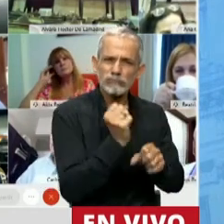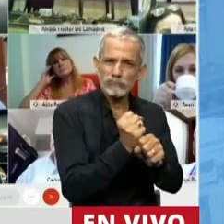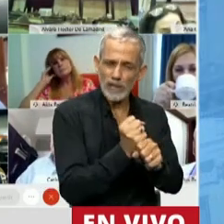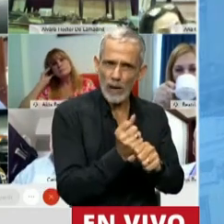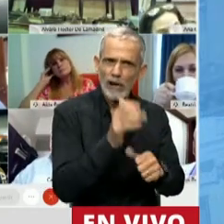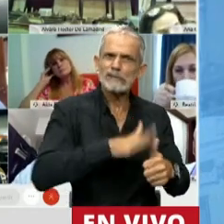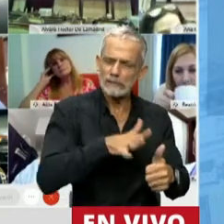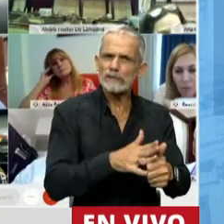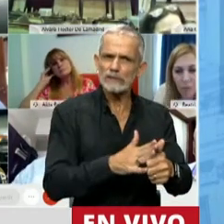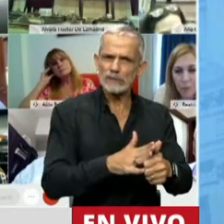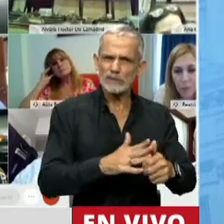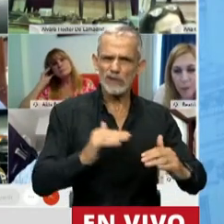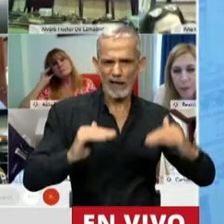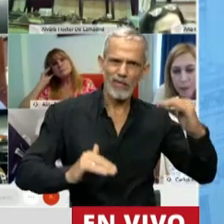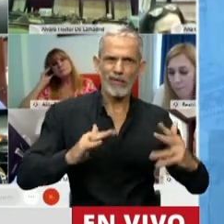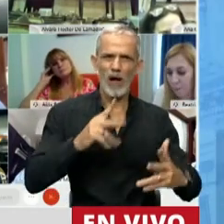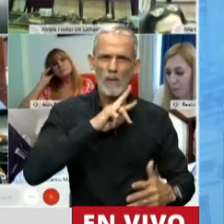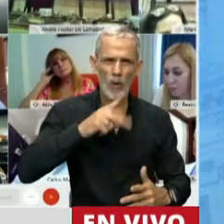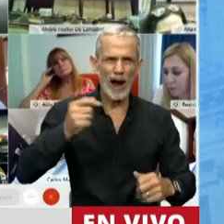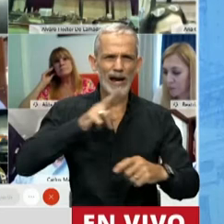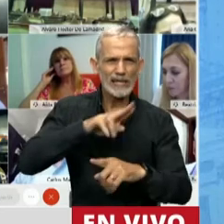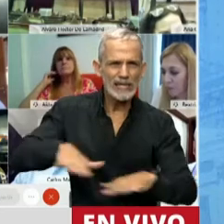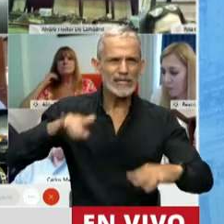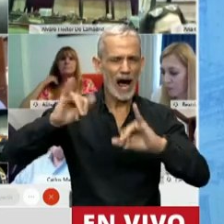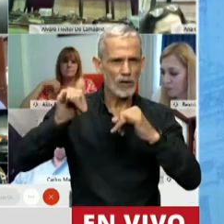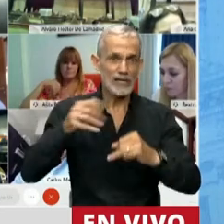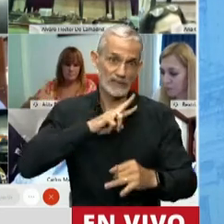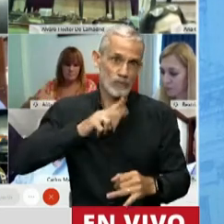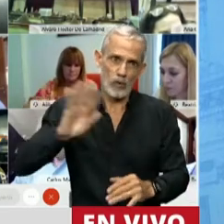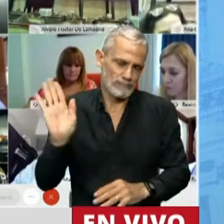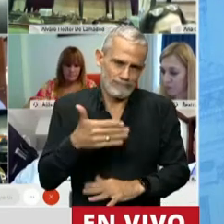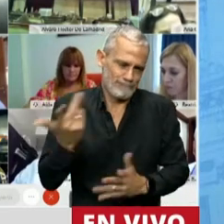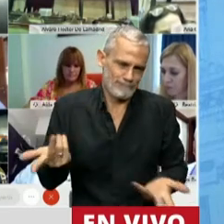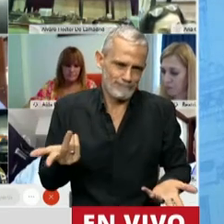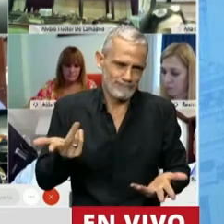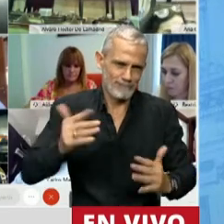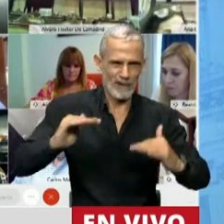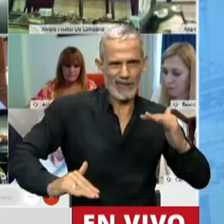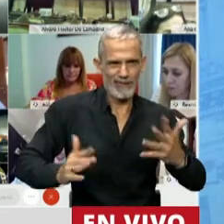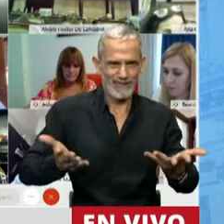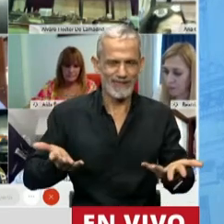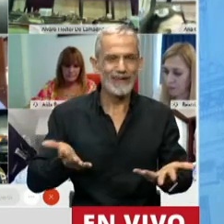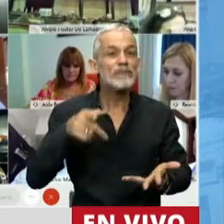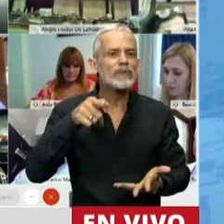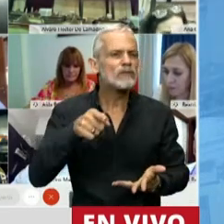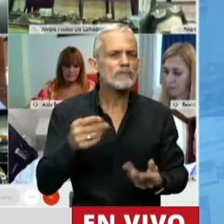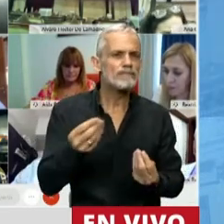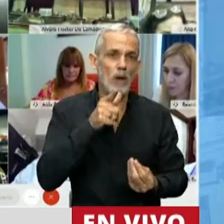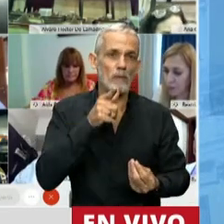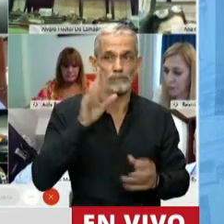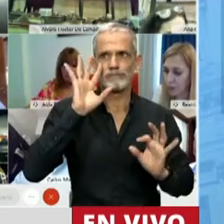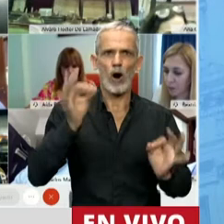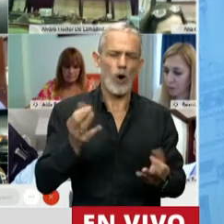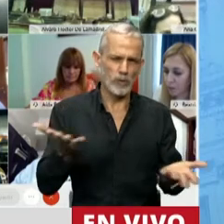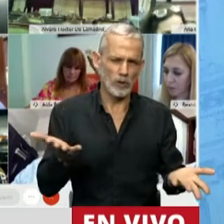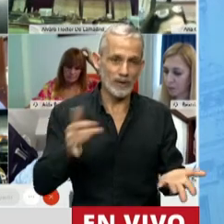manera desproporcionada a las mujeres, a las niñas y a las adolescentes. Obviamente esto quizás parece una obviedad,